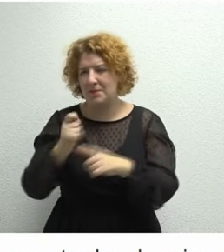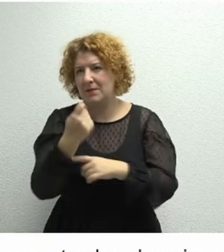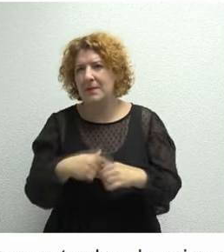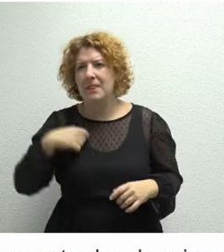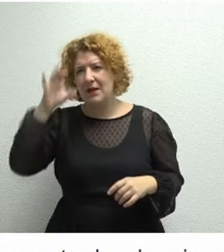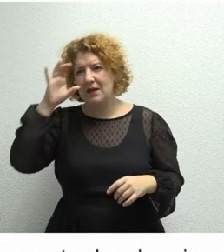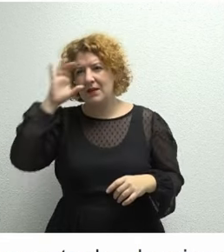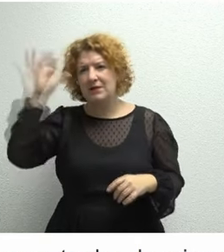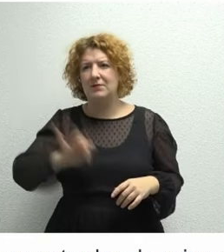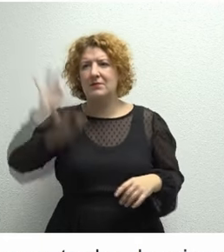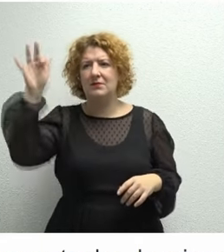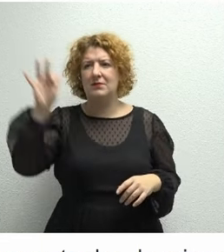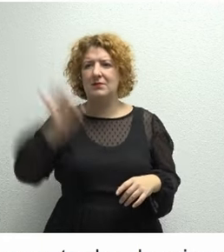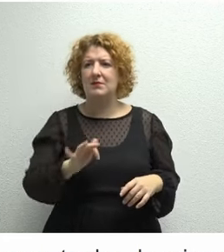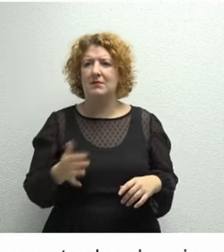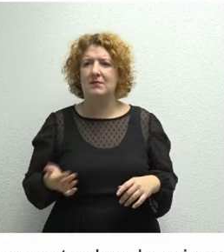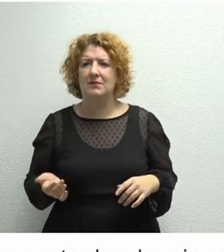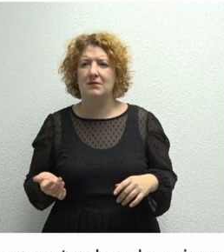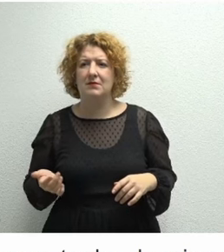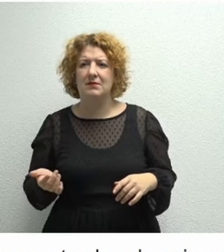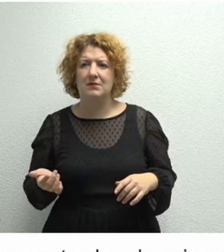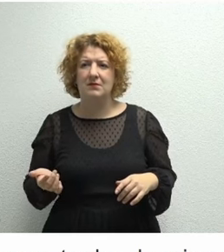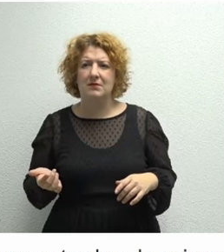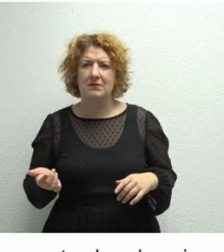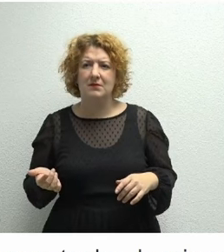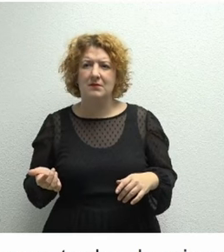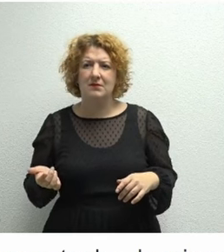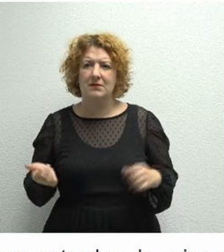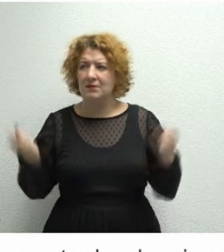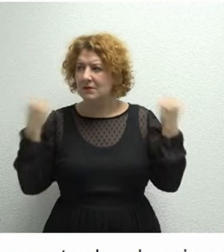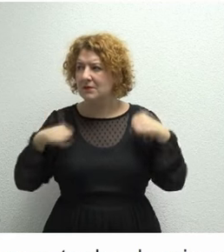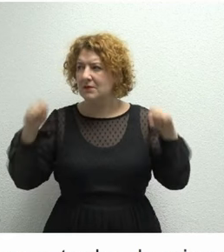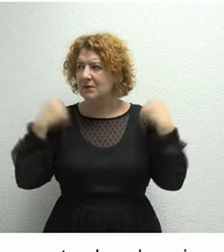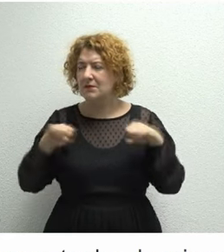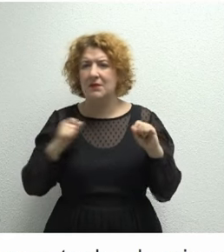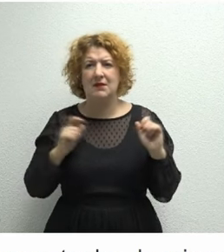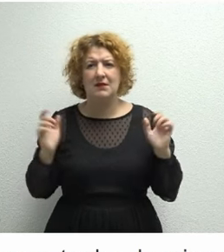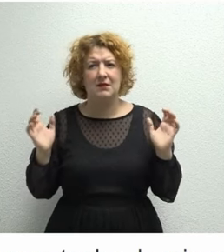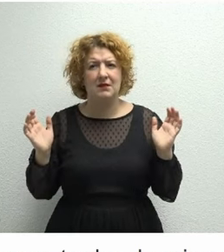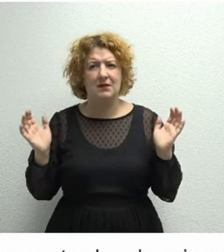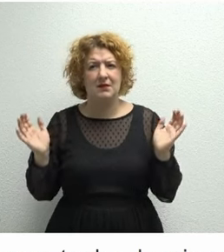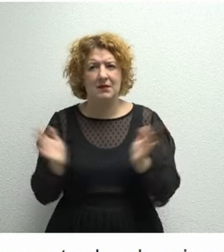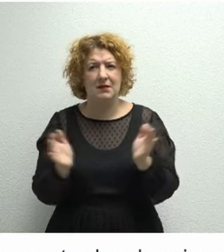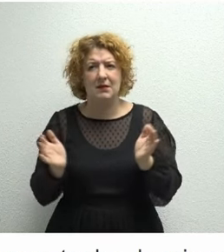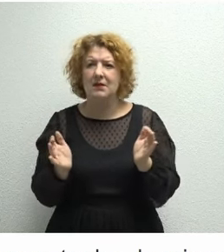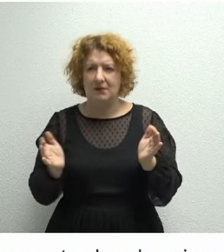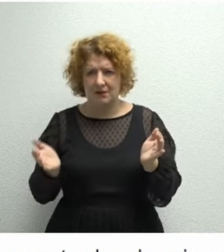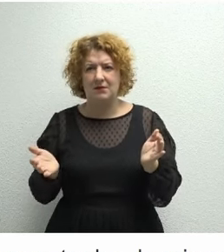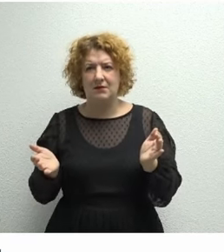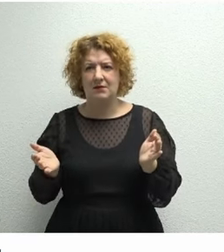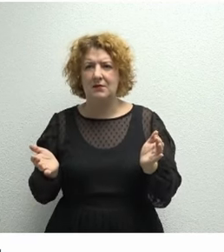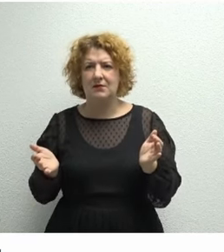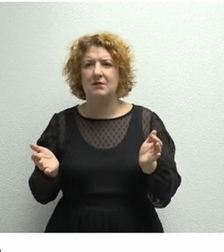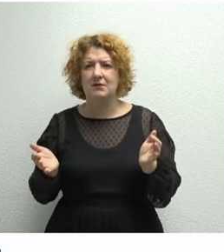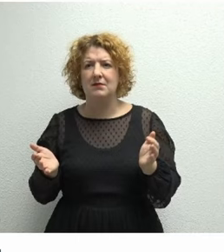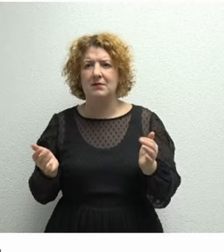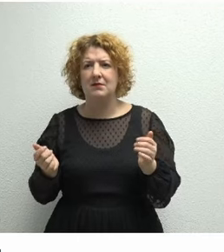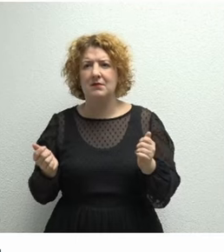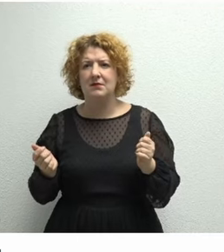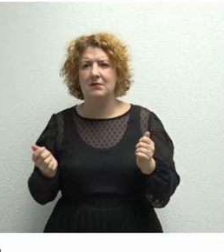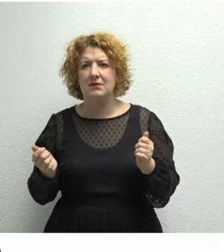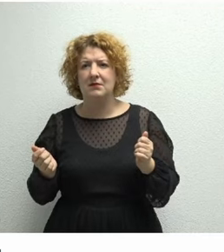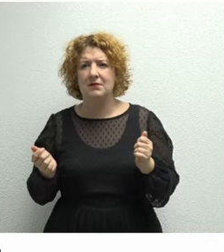ido escuchando experiencias esas experiencias en la práctica micro que que creo que son que hay mejor no